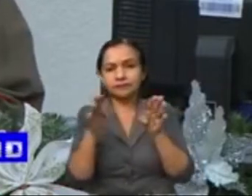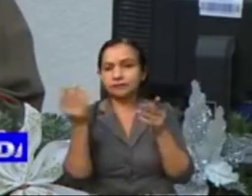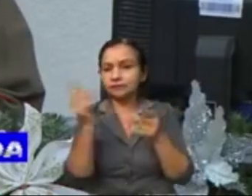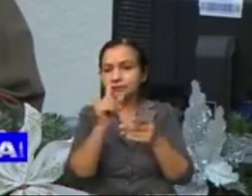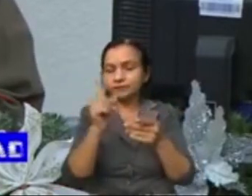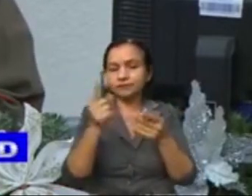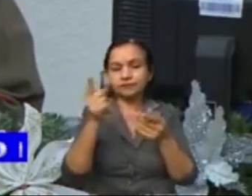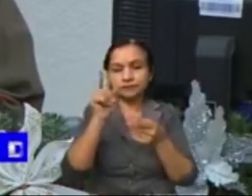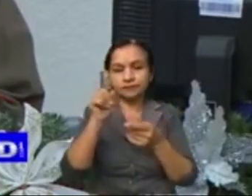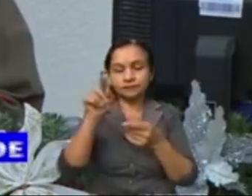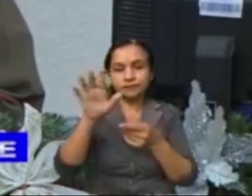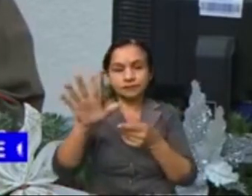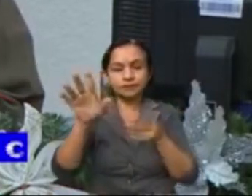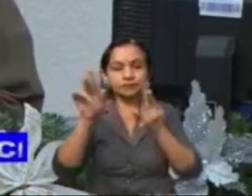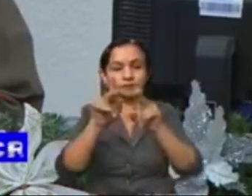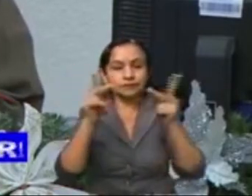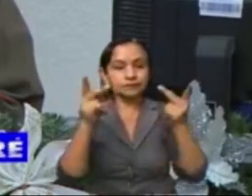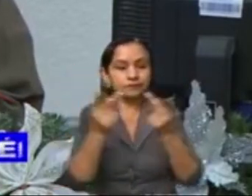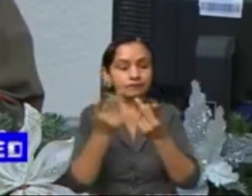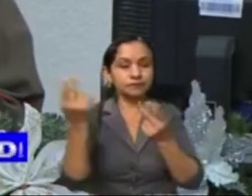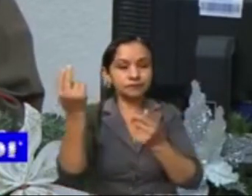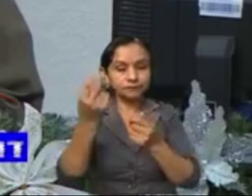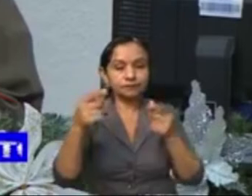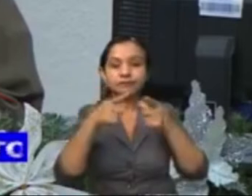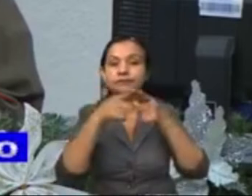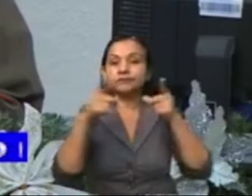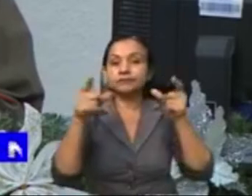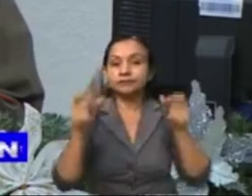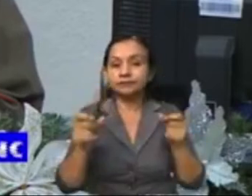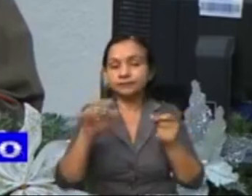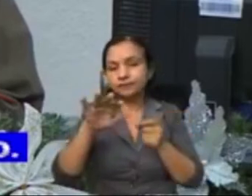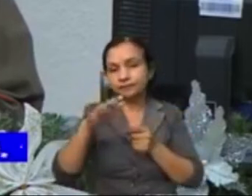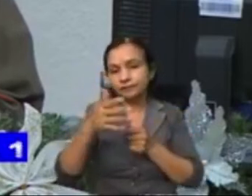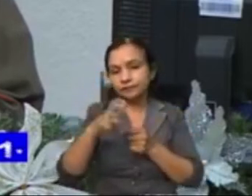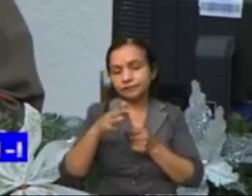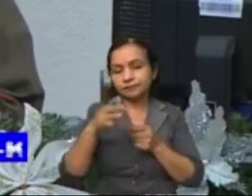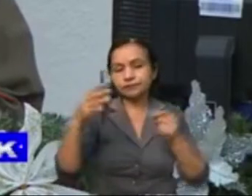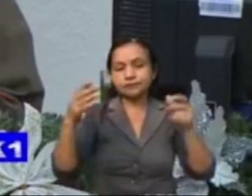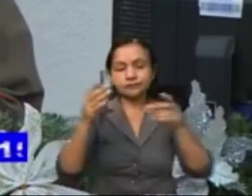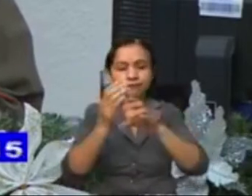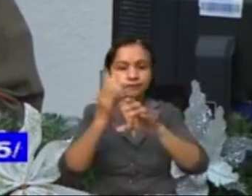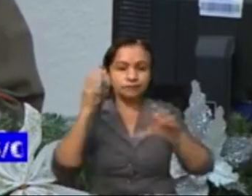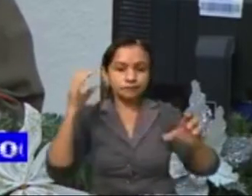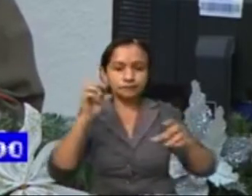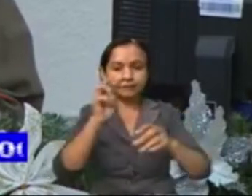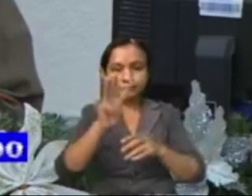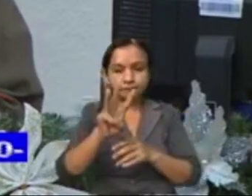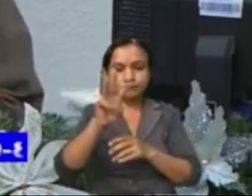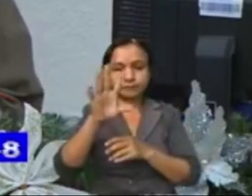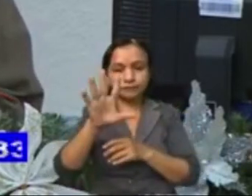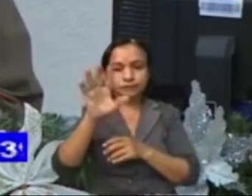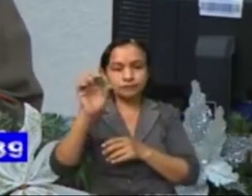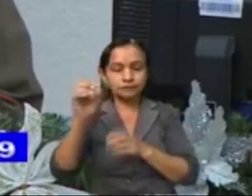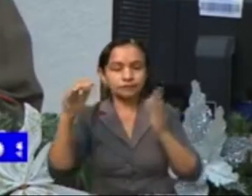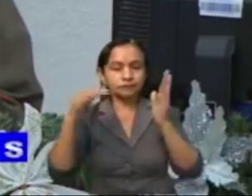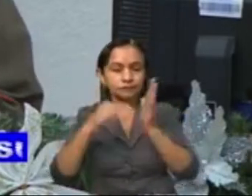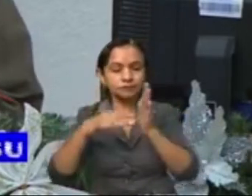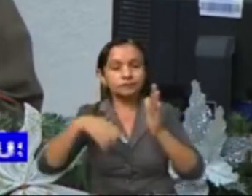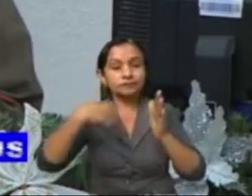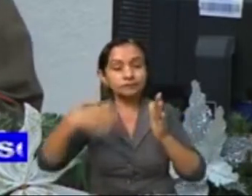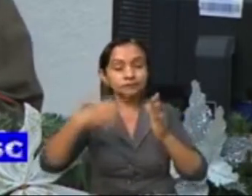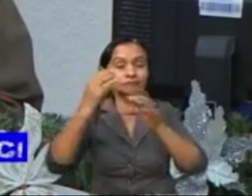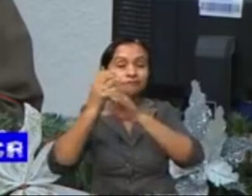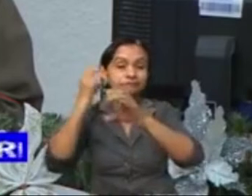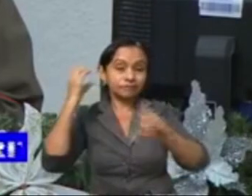1.5 beneficiarios, población usuaria de Managua, se estima aproximadamente el traslado de 350.000 usuarios